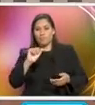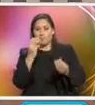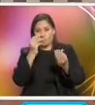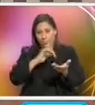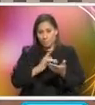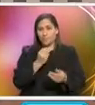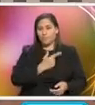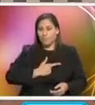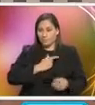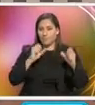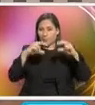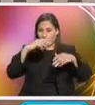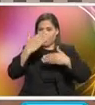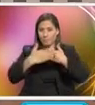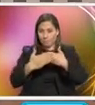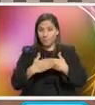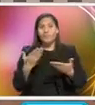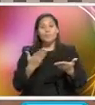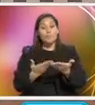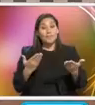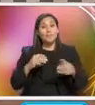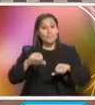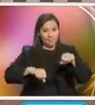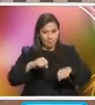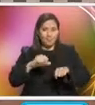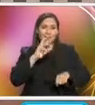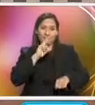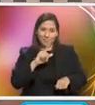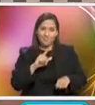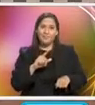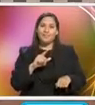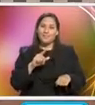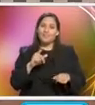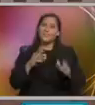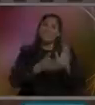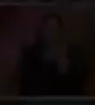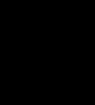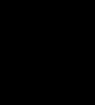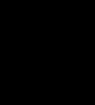gracias a ti. Nos vemos a la próxima y ahora en bicicleta, ¿eh? Nos regresamos a casa, por favor.